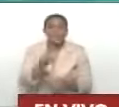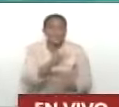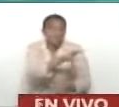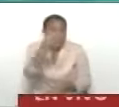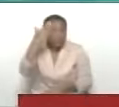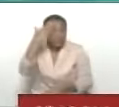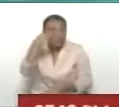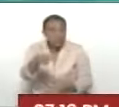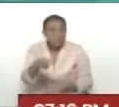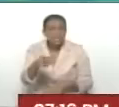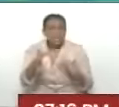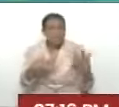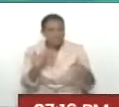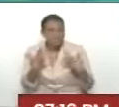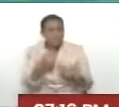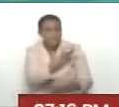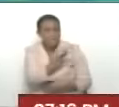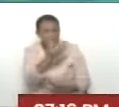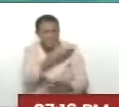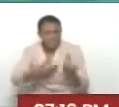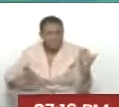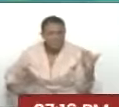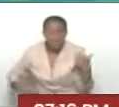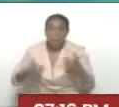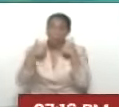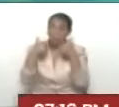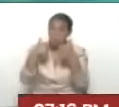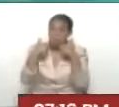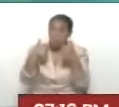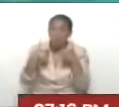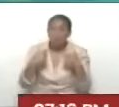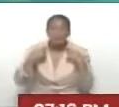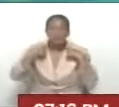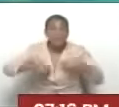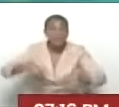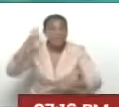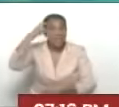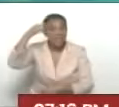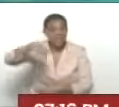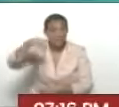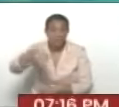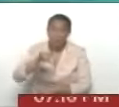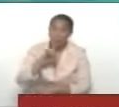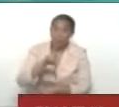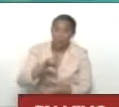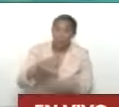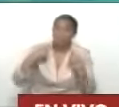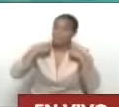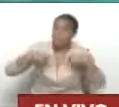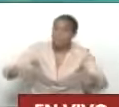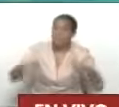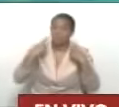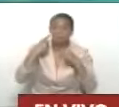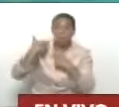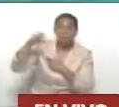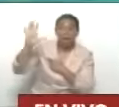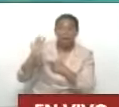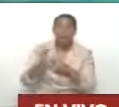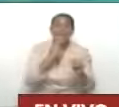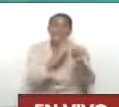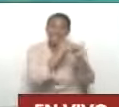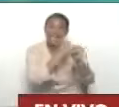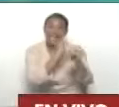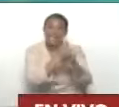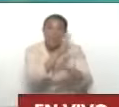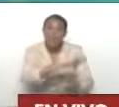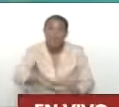cree que esa agenda presidencial es intensa y buena, no se pierda lo que viene ahora. Zona digital, y